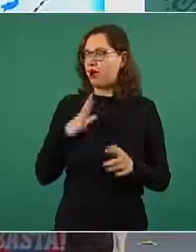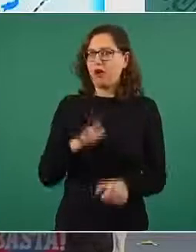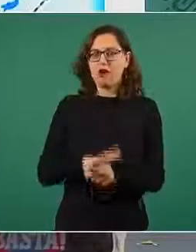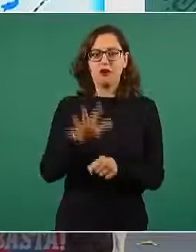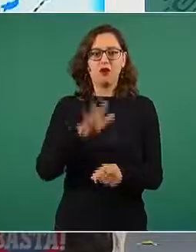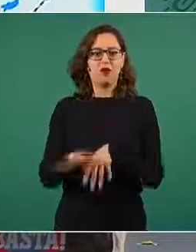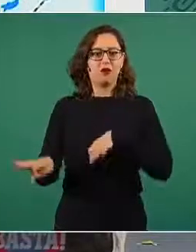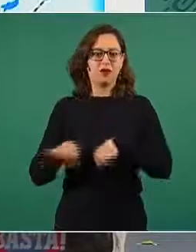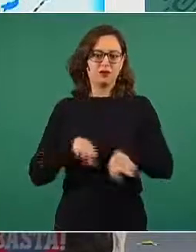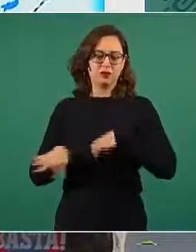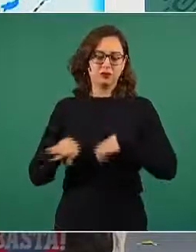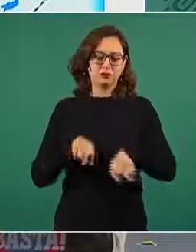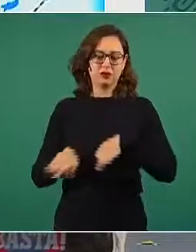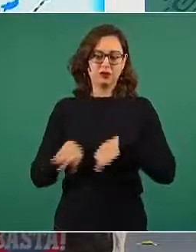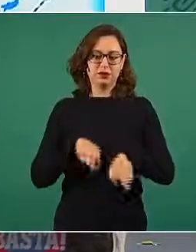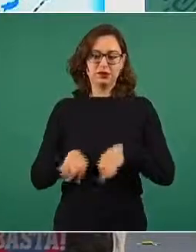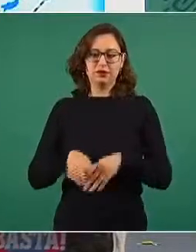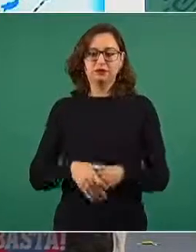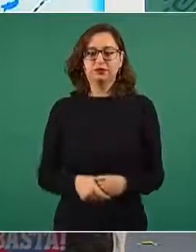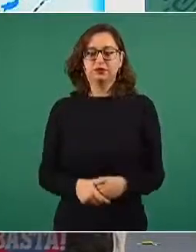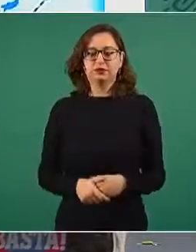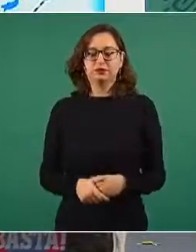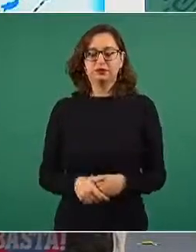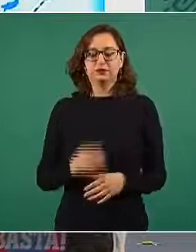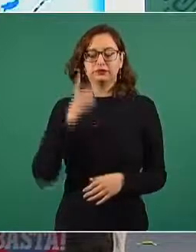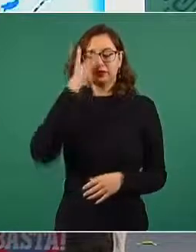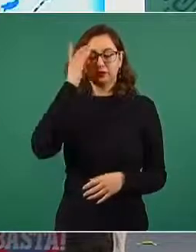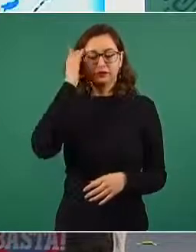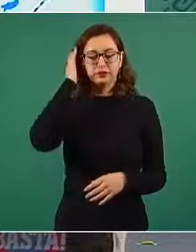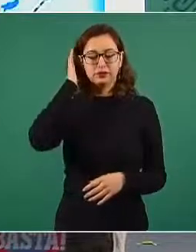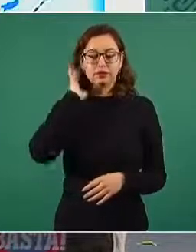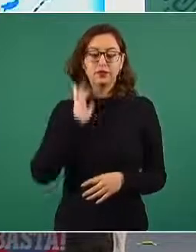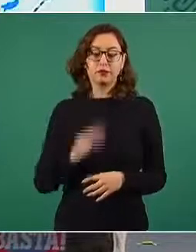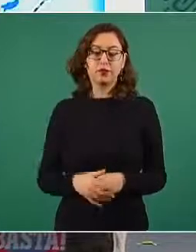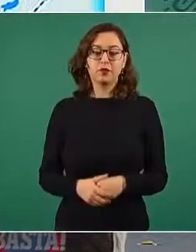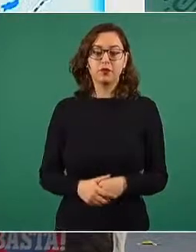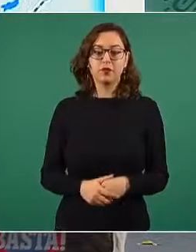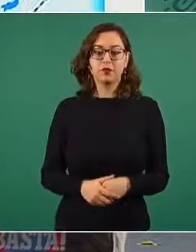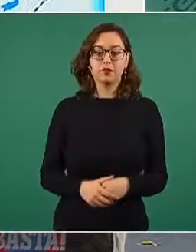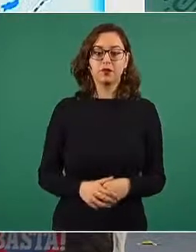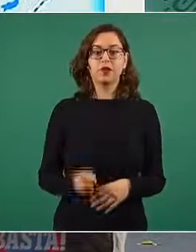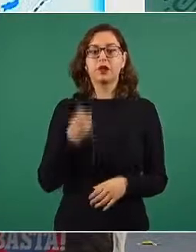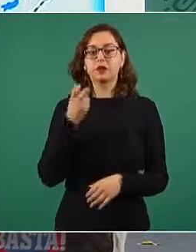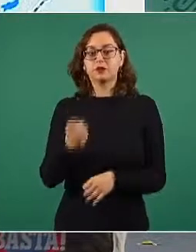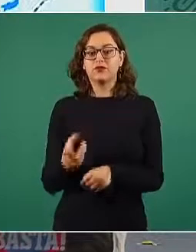Bueno, el plan incluye rehabilitar, decía yo, de Palenque